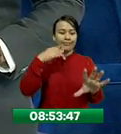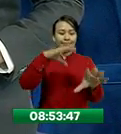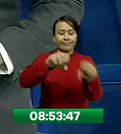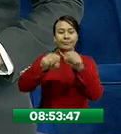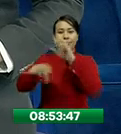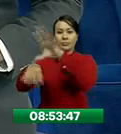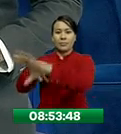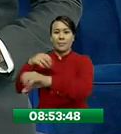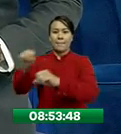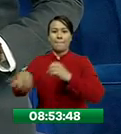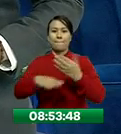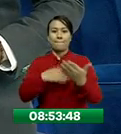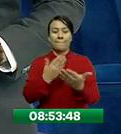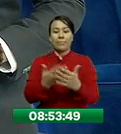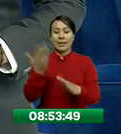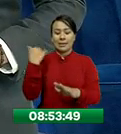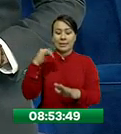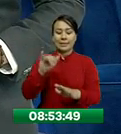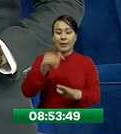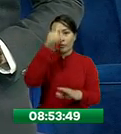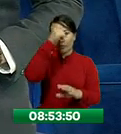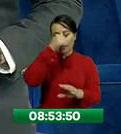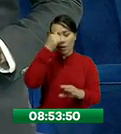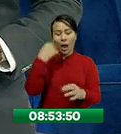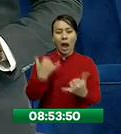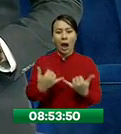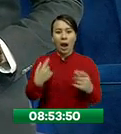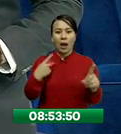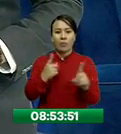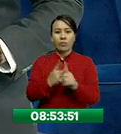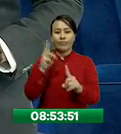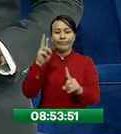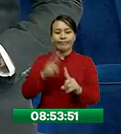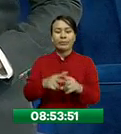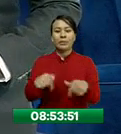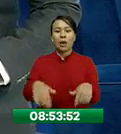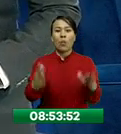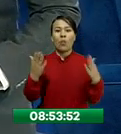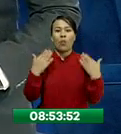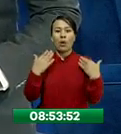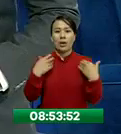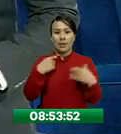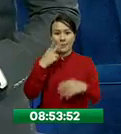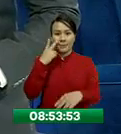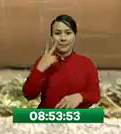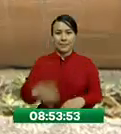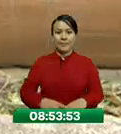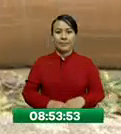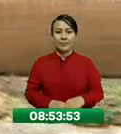antinarcóticos. El pasado fin de semana se produjo un nuevo decomiso en la ciudad de Guayaquil. Veamos.